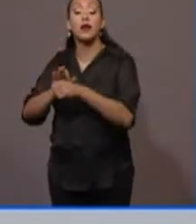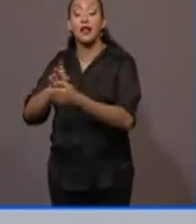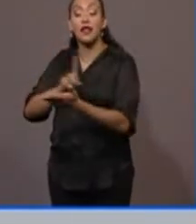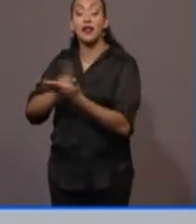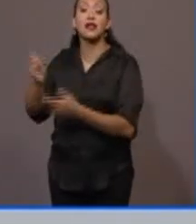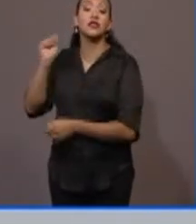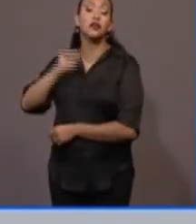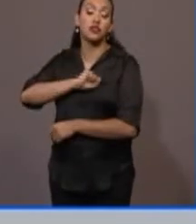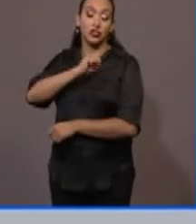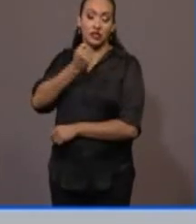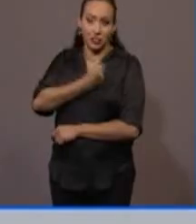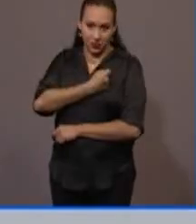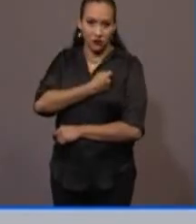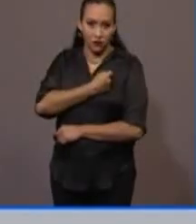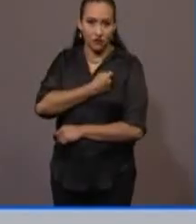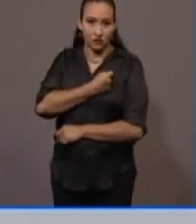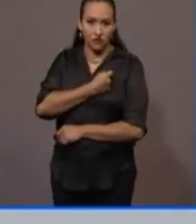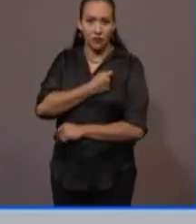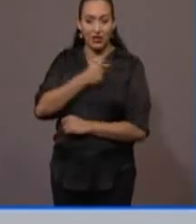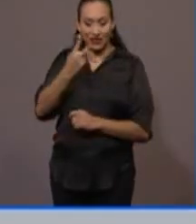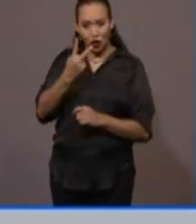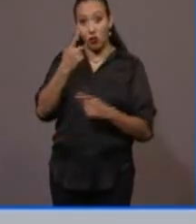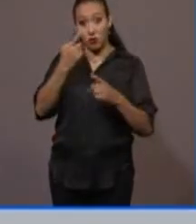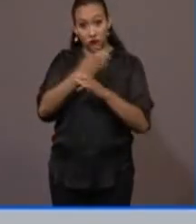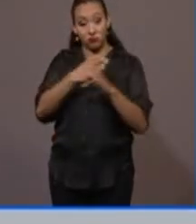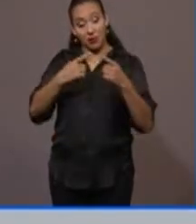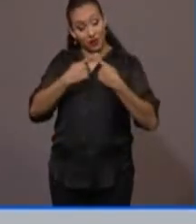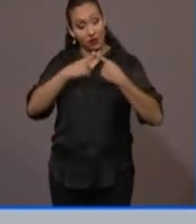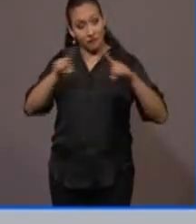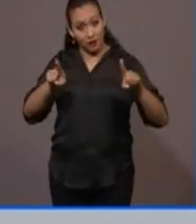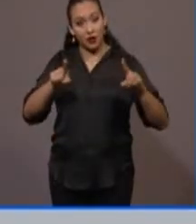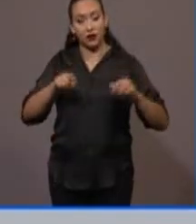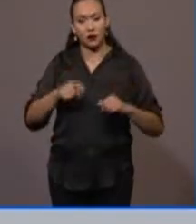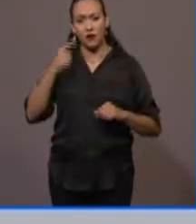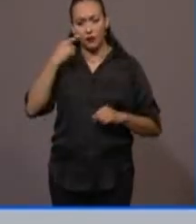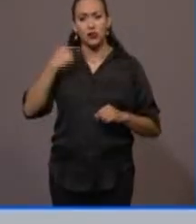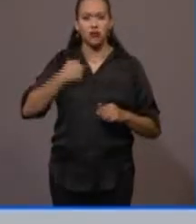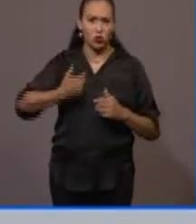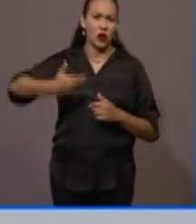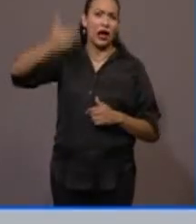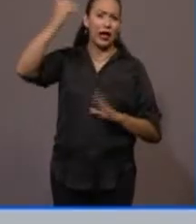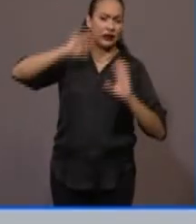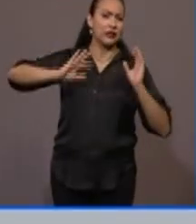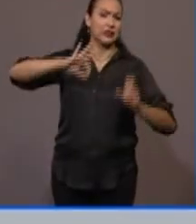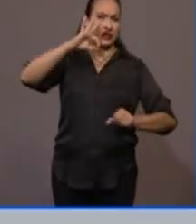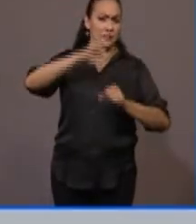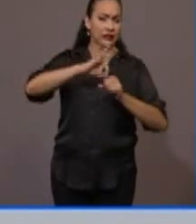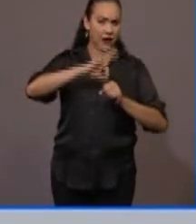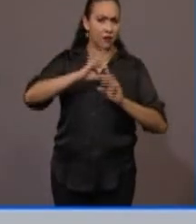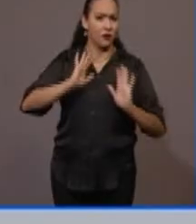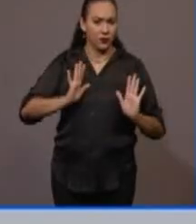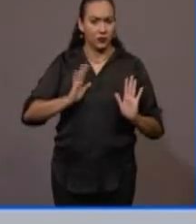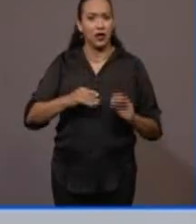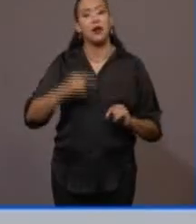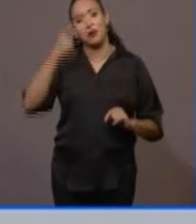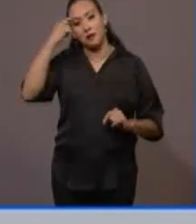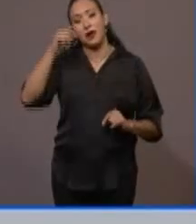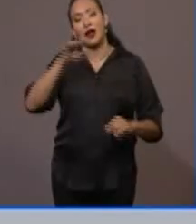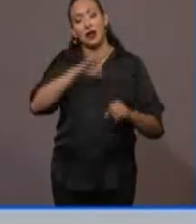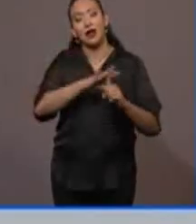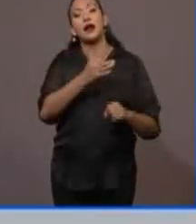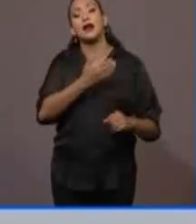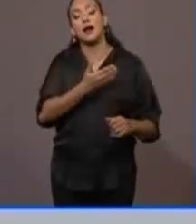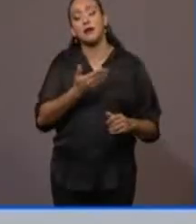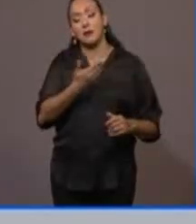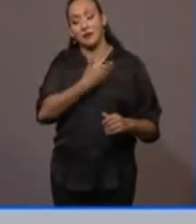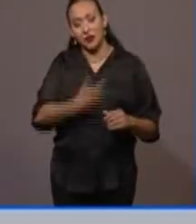salud. Para mí esto es fundamental porque yo ya he votado en algunos precedentes previos en los que he